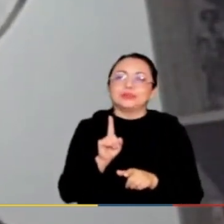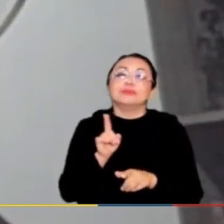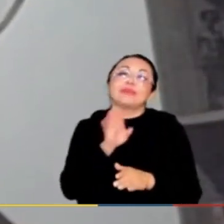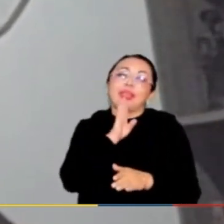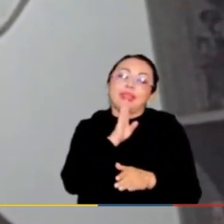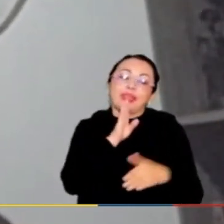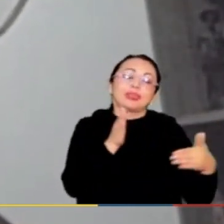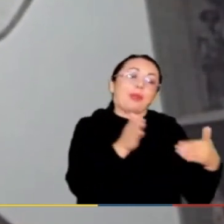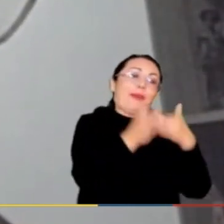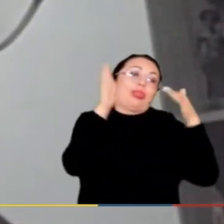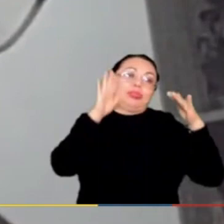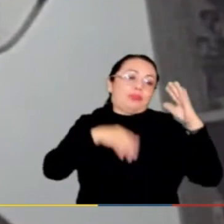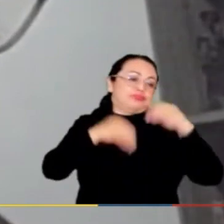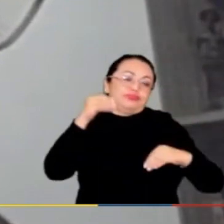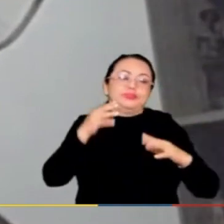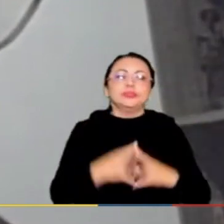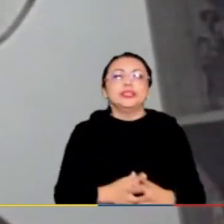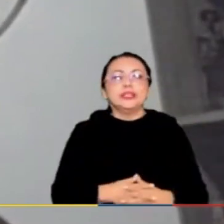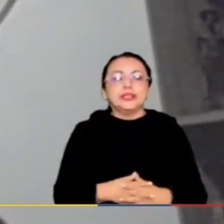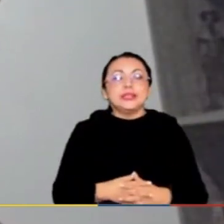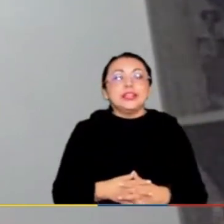demandada.